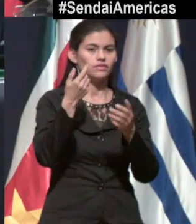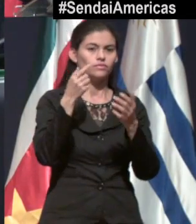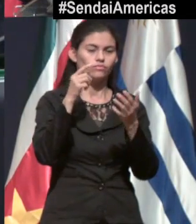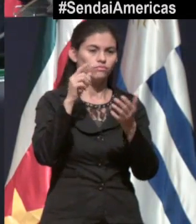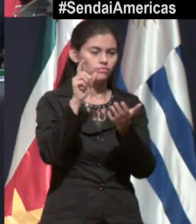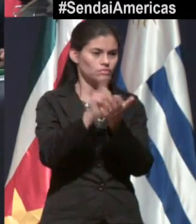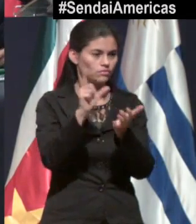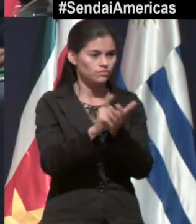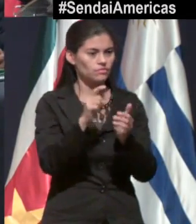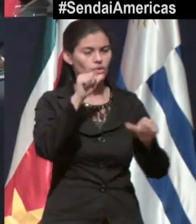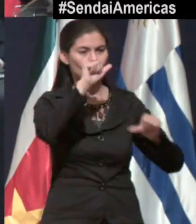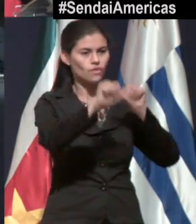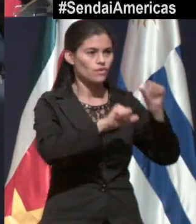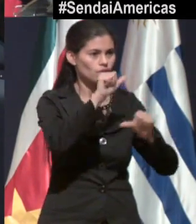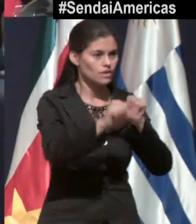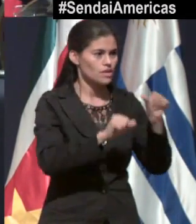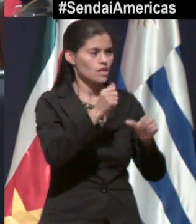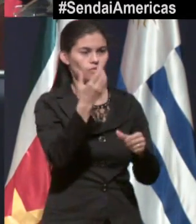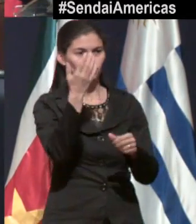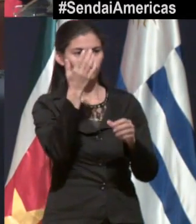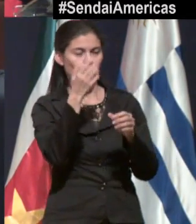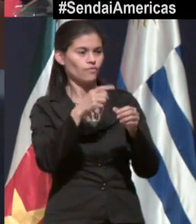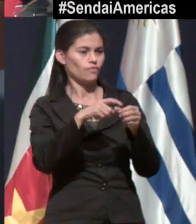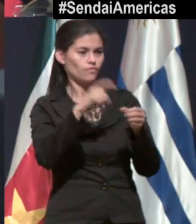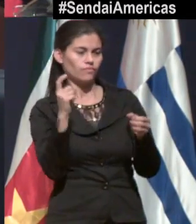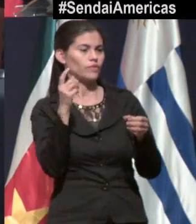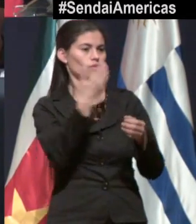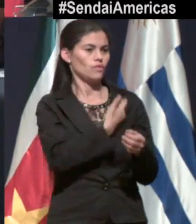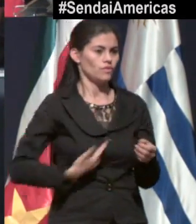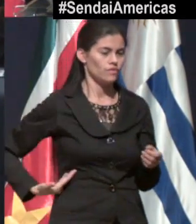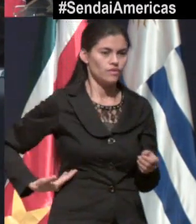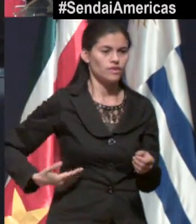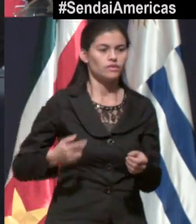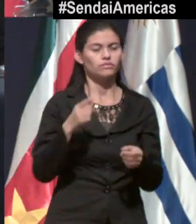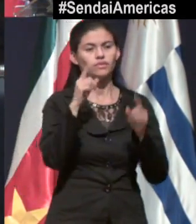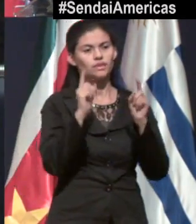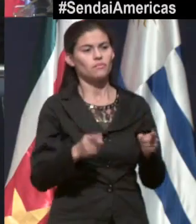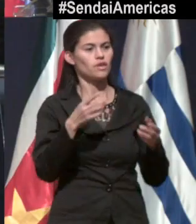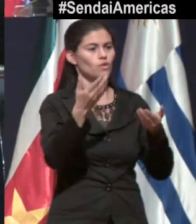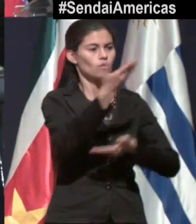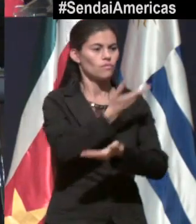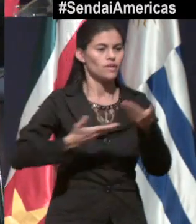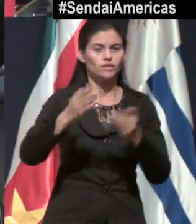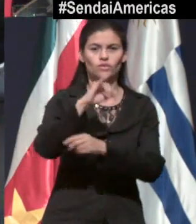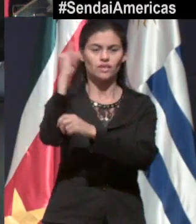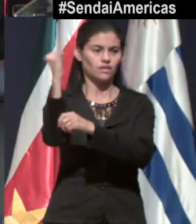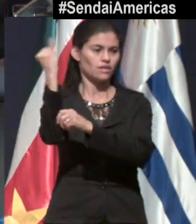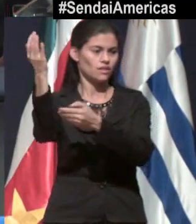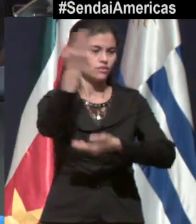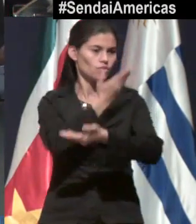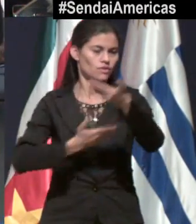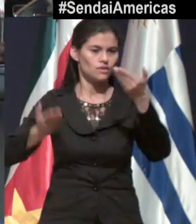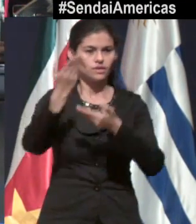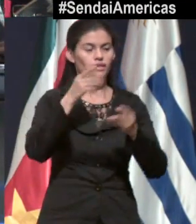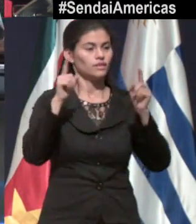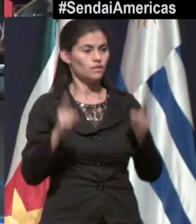Unidas, a organizaciones intergubernamentales subregionales, a organismos de cooperación internacional, a